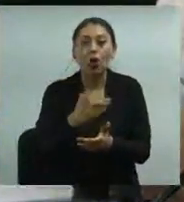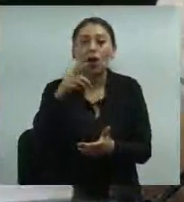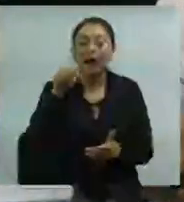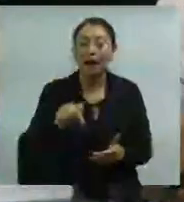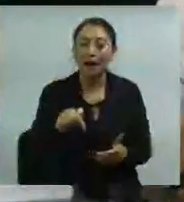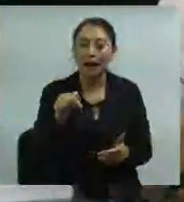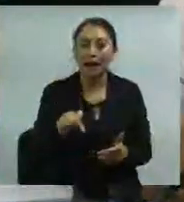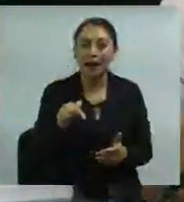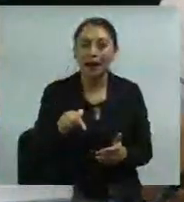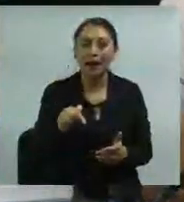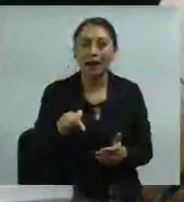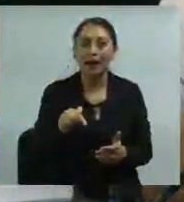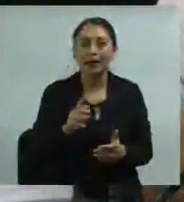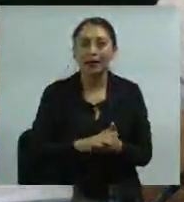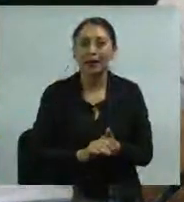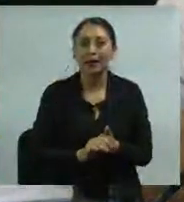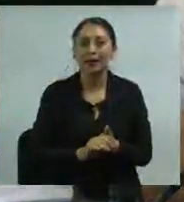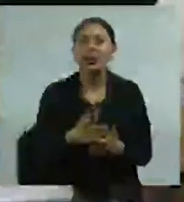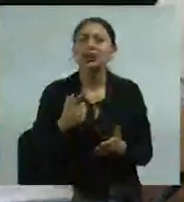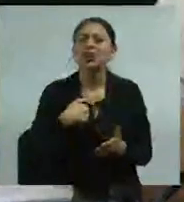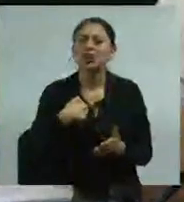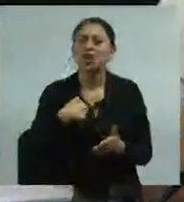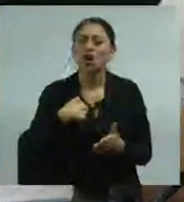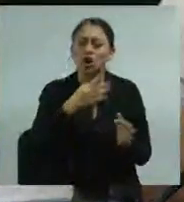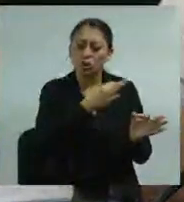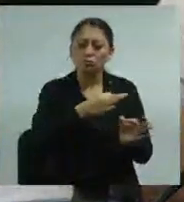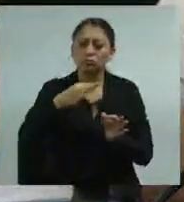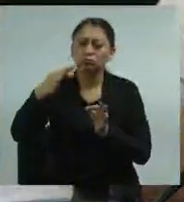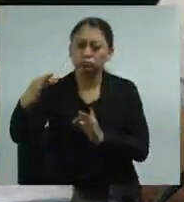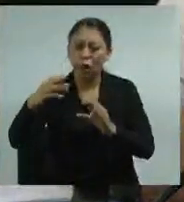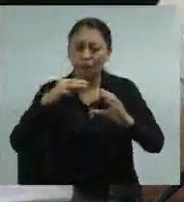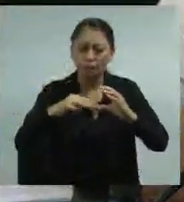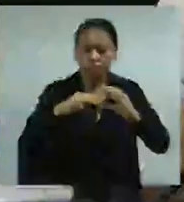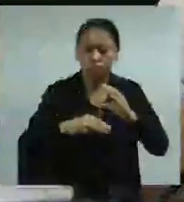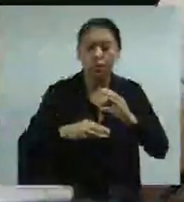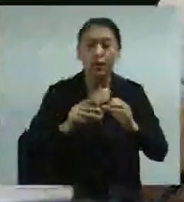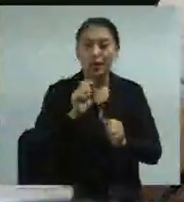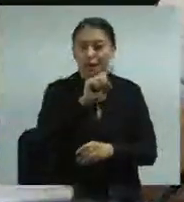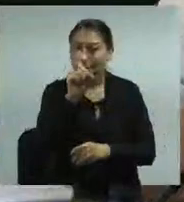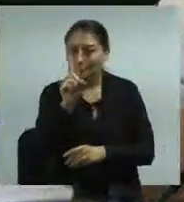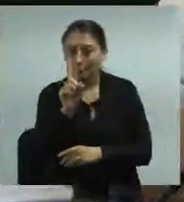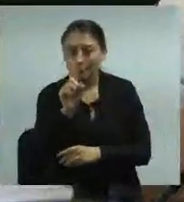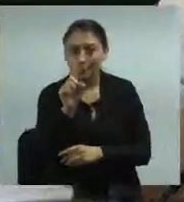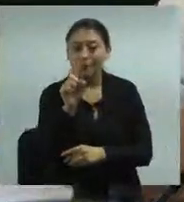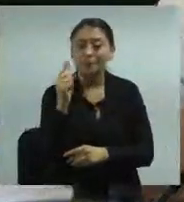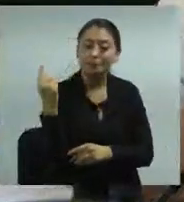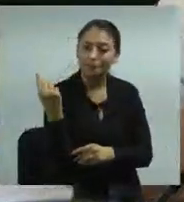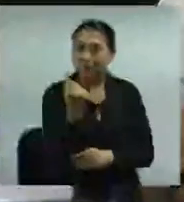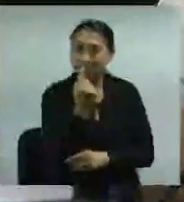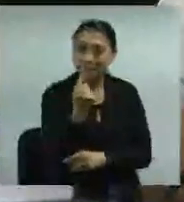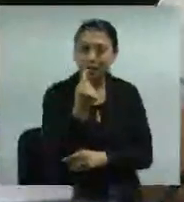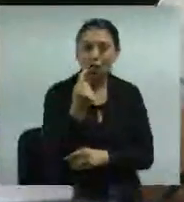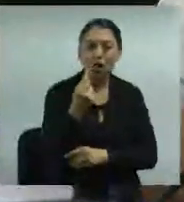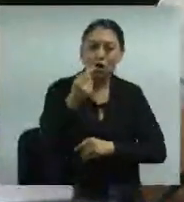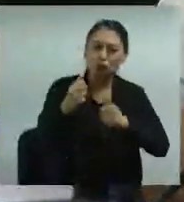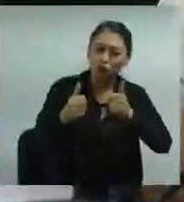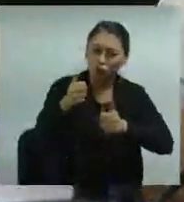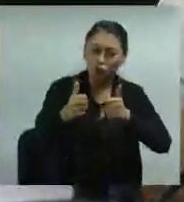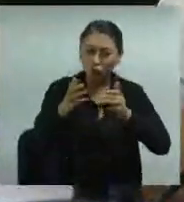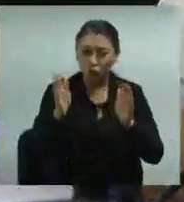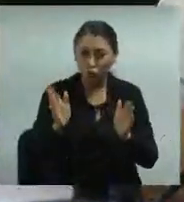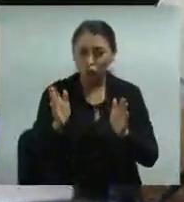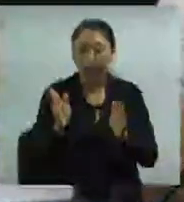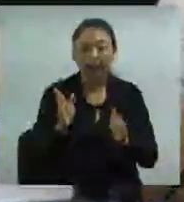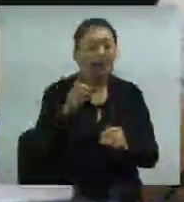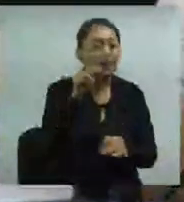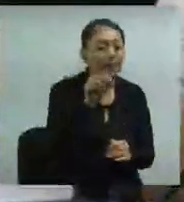presidente, yo le envié una comunicación la semana pasada, es primero hacer una consulta a al mismo Consejo de la Carrera Judicial, que